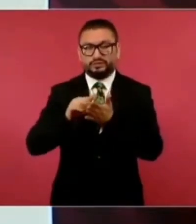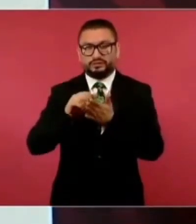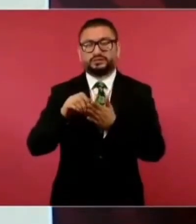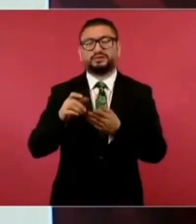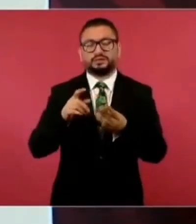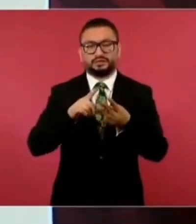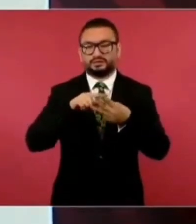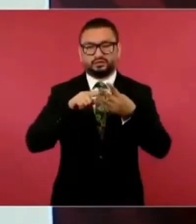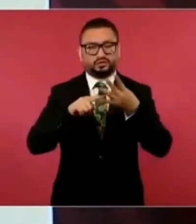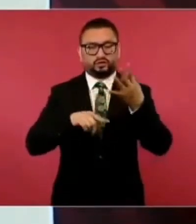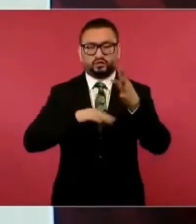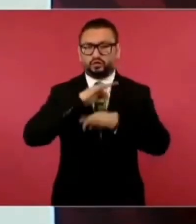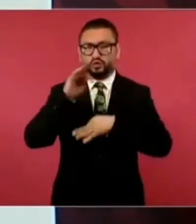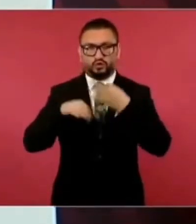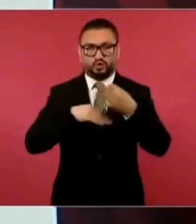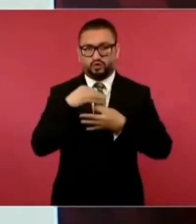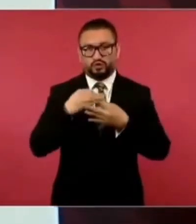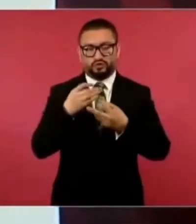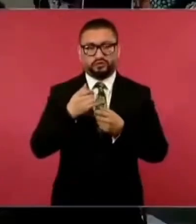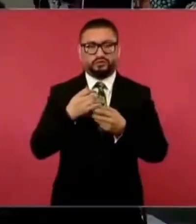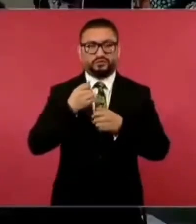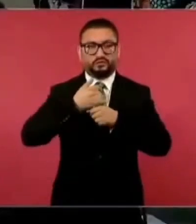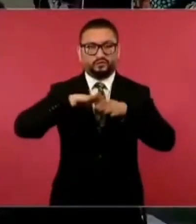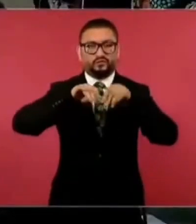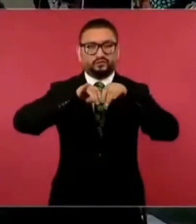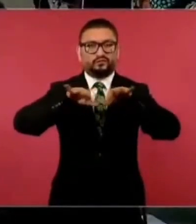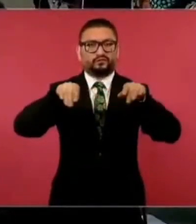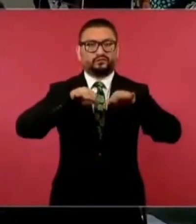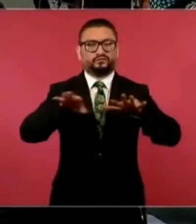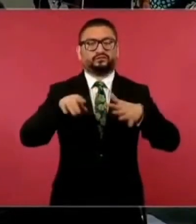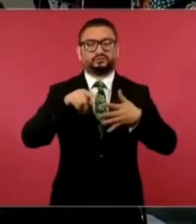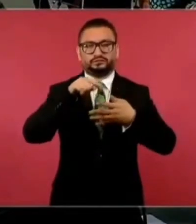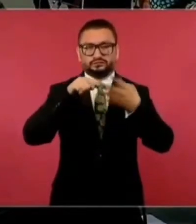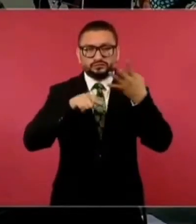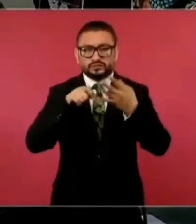todos, la fuente de información